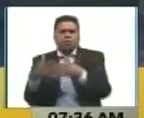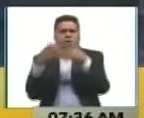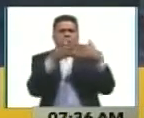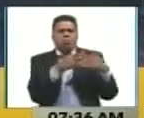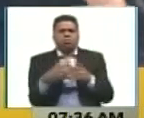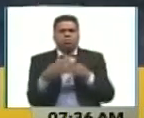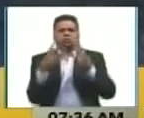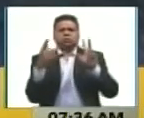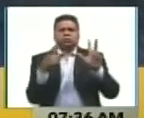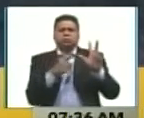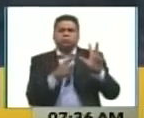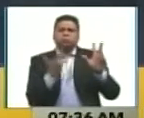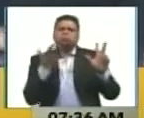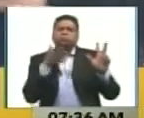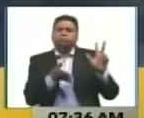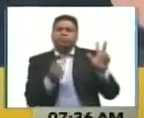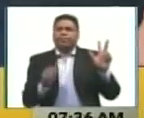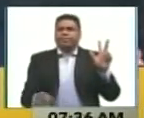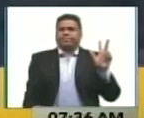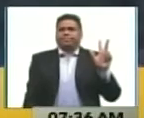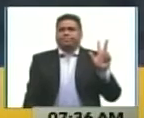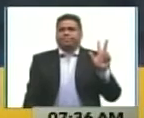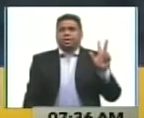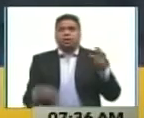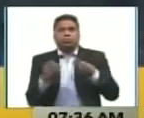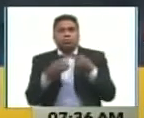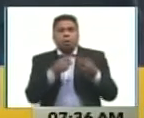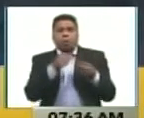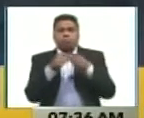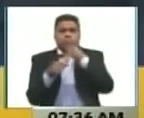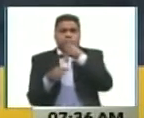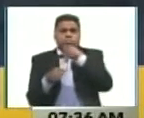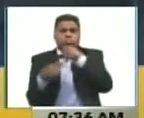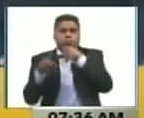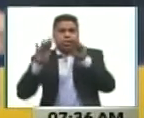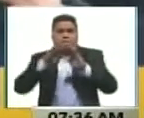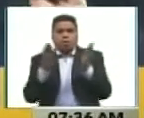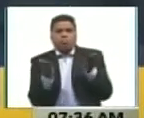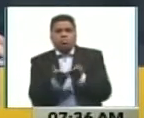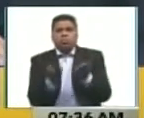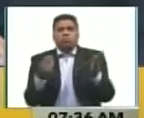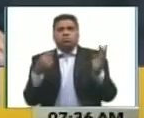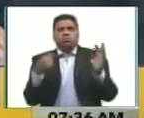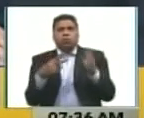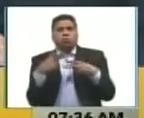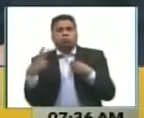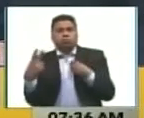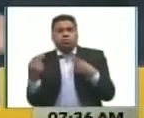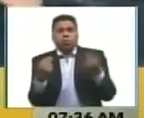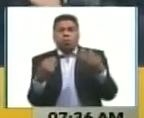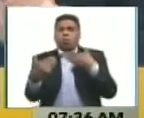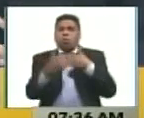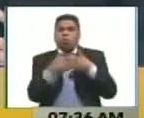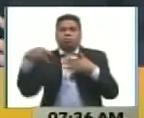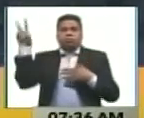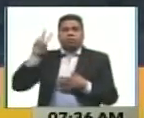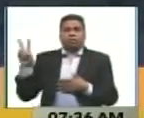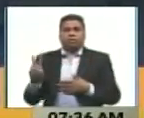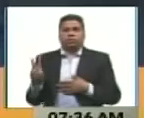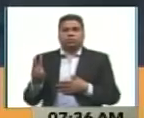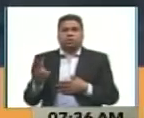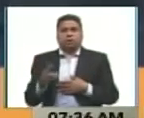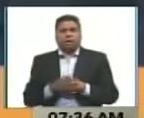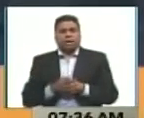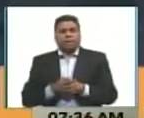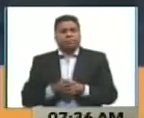replican, en todos los medios de comunicación planetarios, una especie de consenso contra Venezuela, de consenso contra